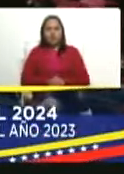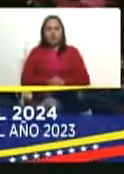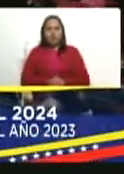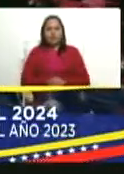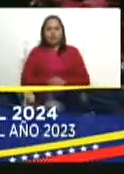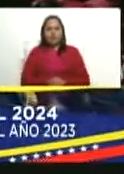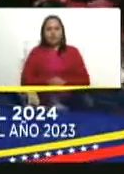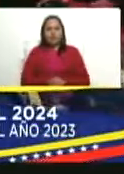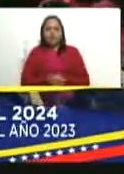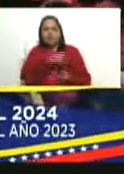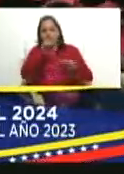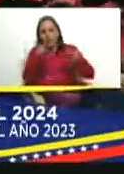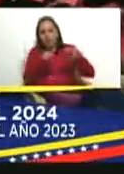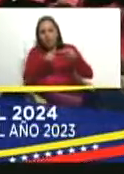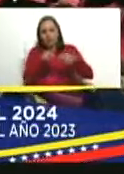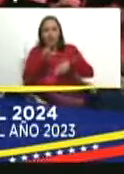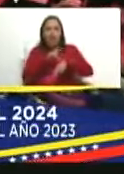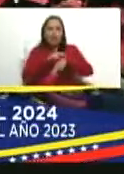Doctor